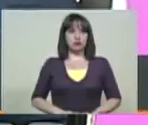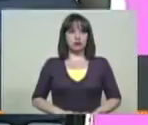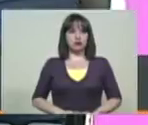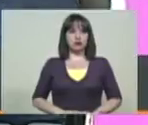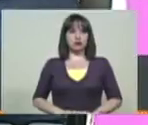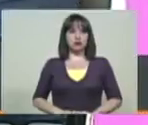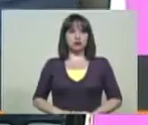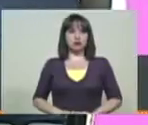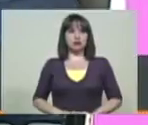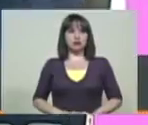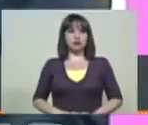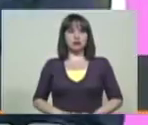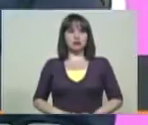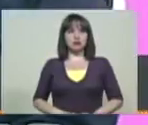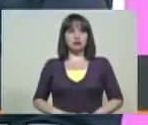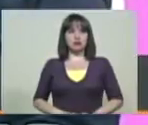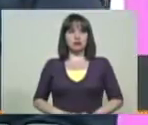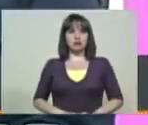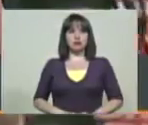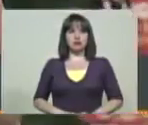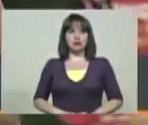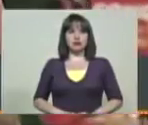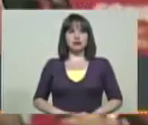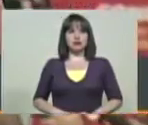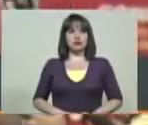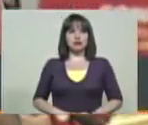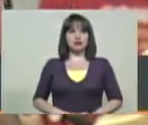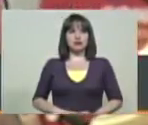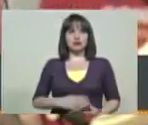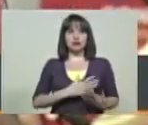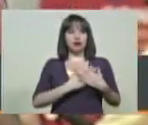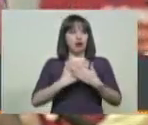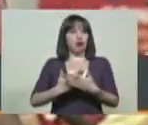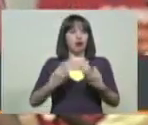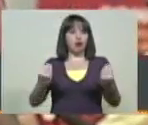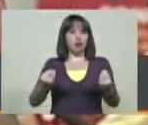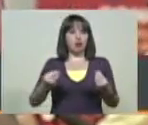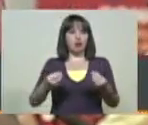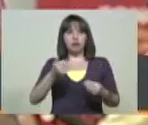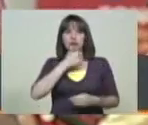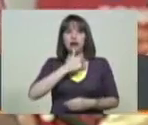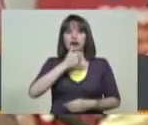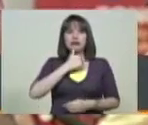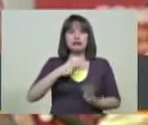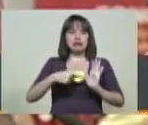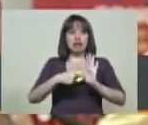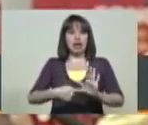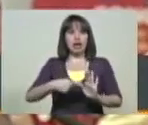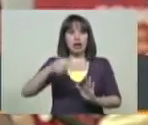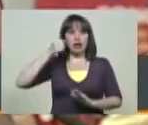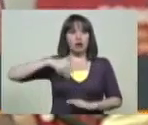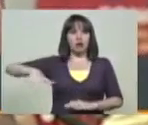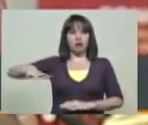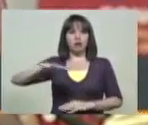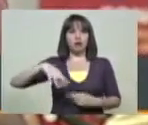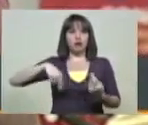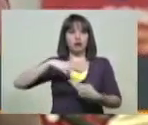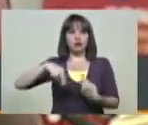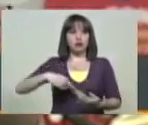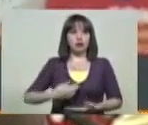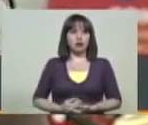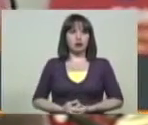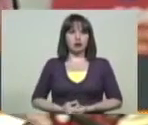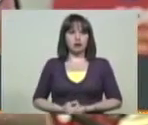expresamos nuestra profunda admiración por la heroica resistencia del pueblo bolívar bolivariano que tal